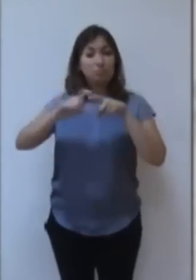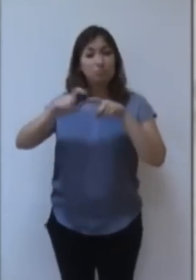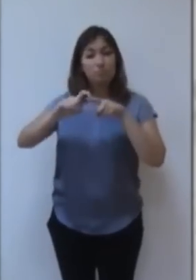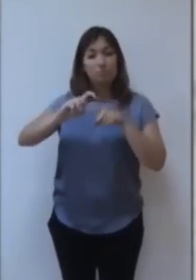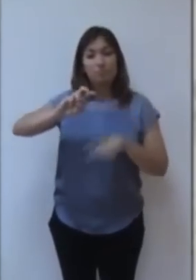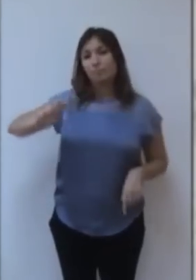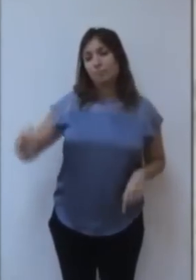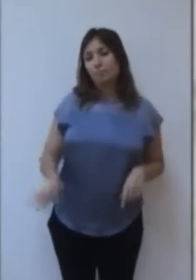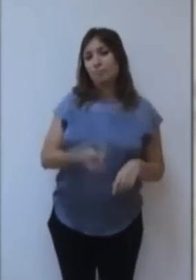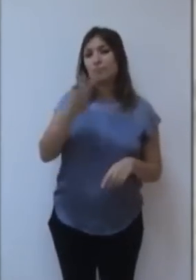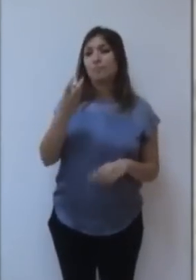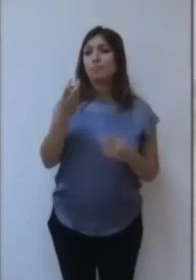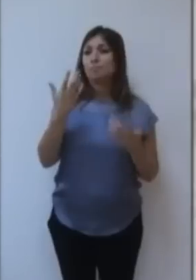tipologías